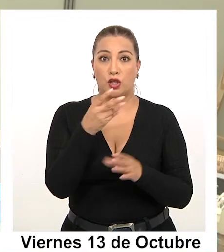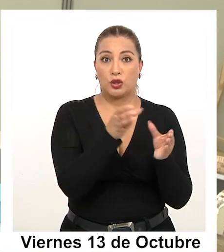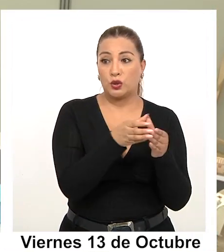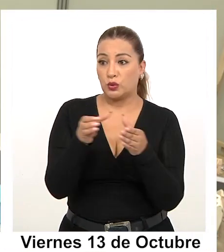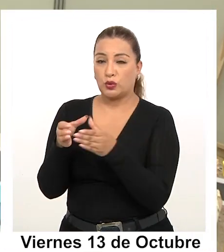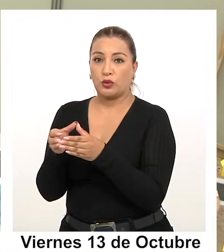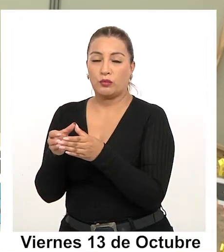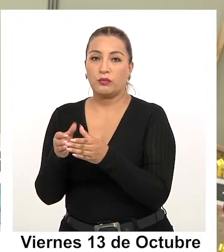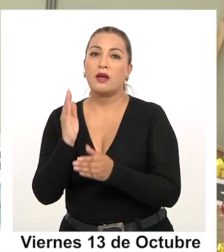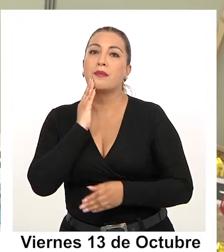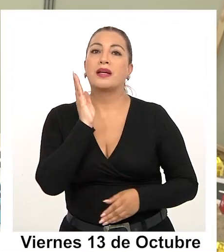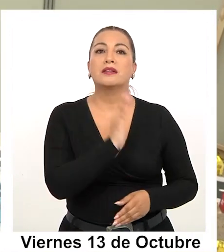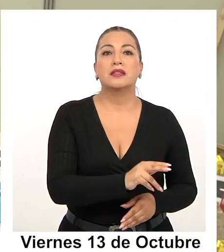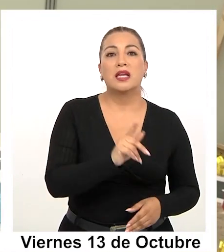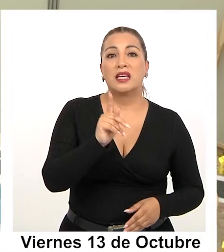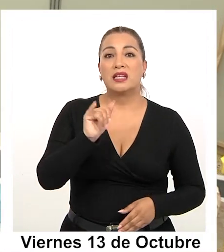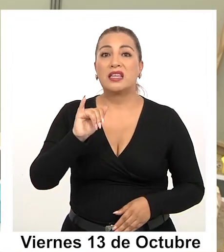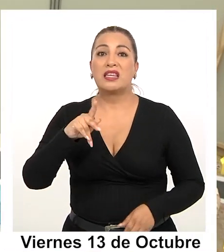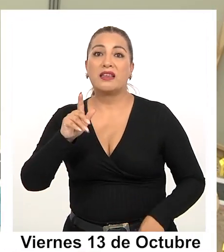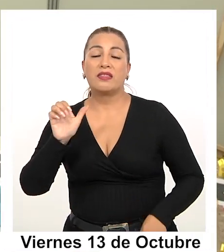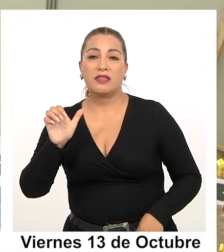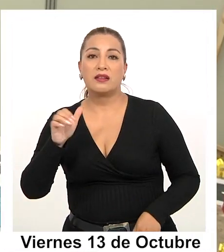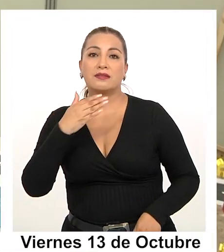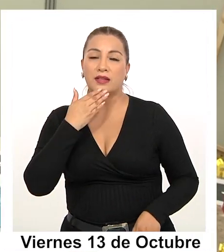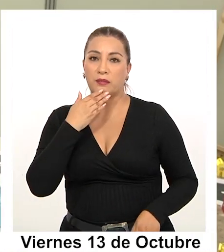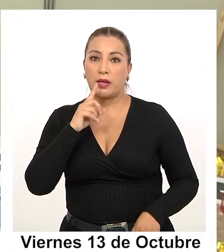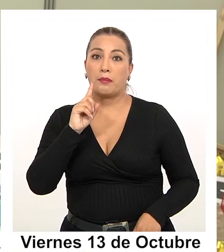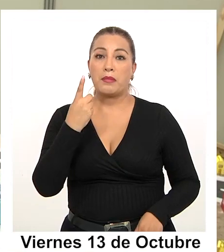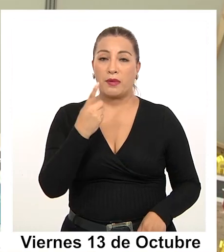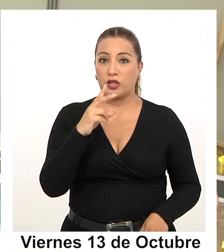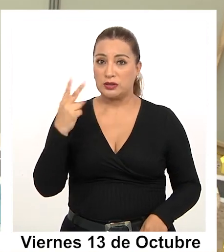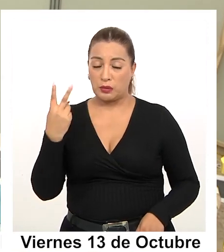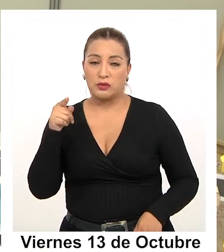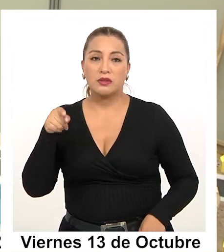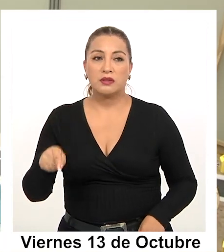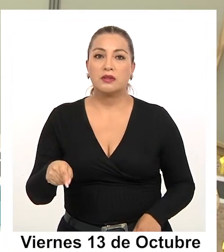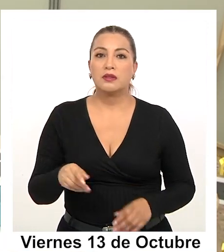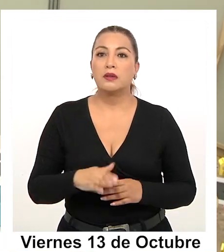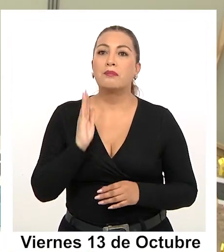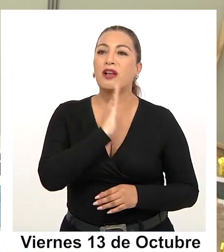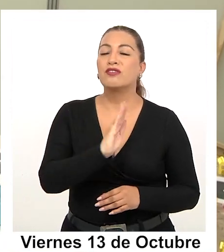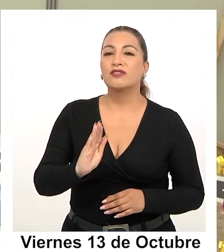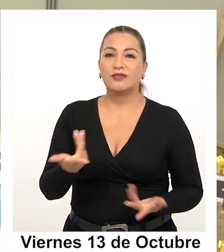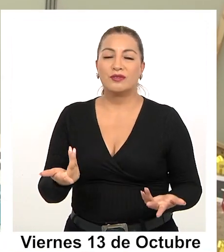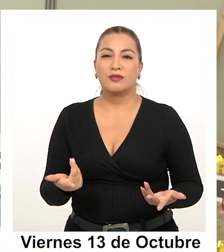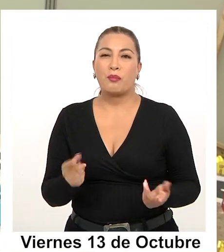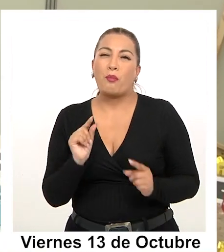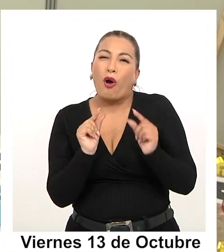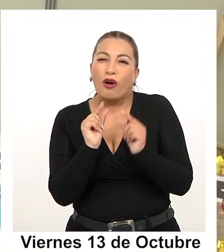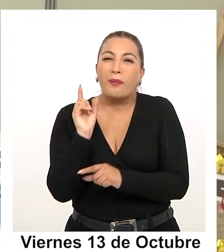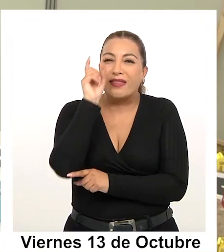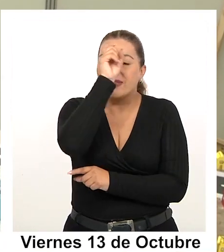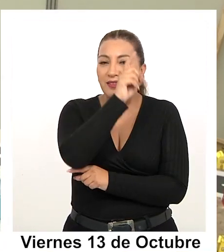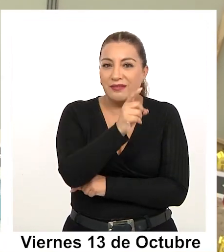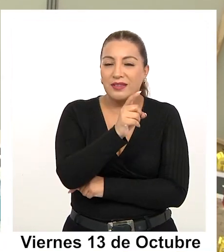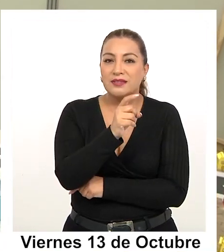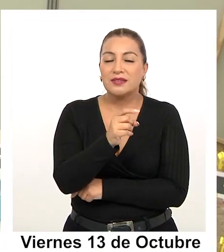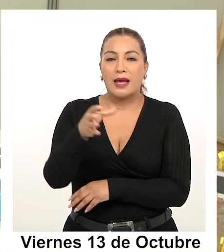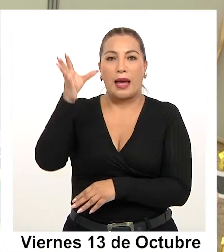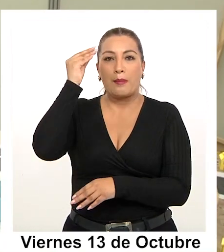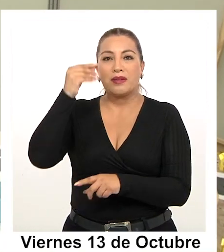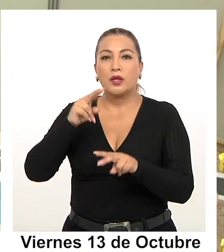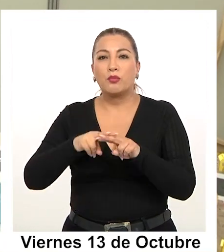son los de prekinder y kinder, que son los Wilka y los Yakus primero y segundo. Entonces para ellos es mucho un poquito más difícil porque tienen que aprender